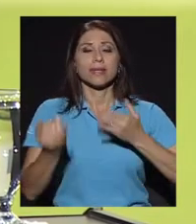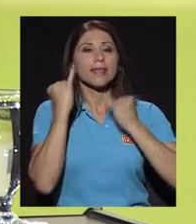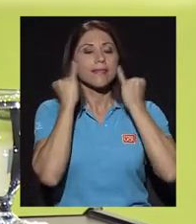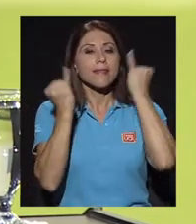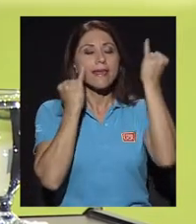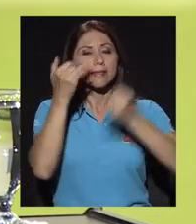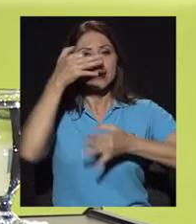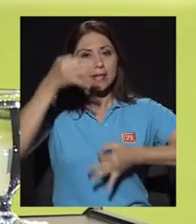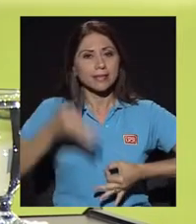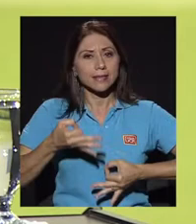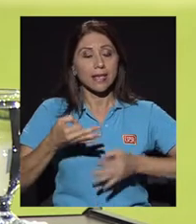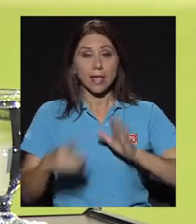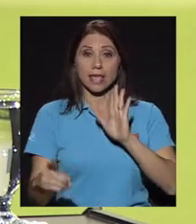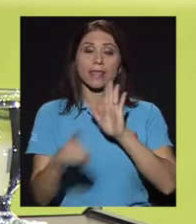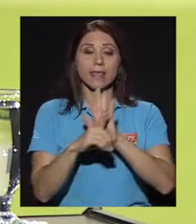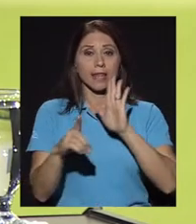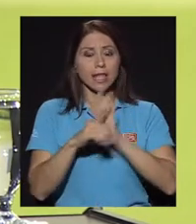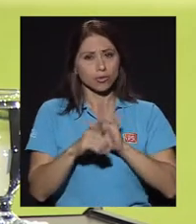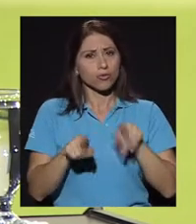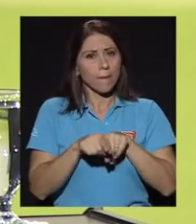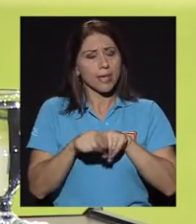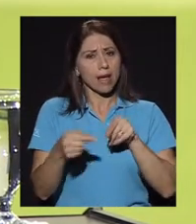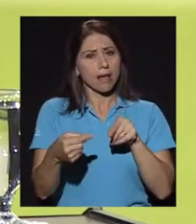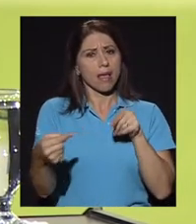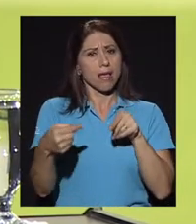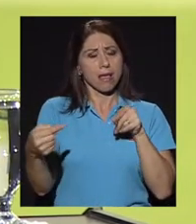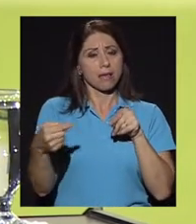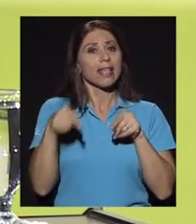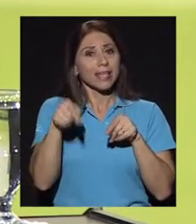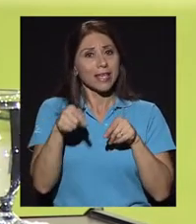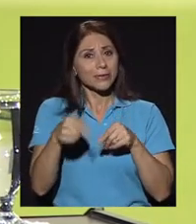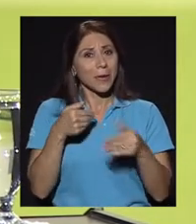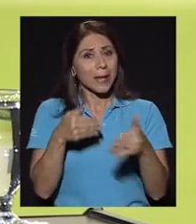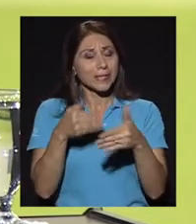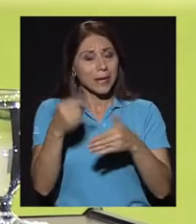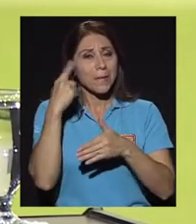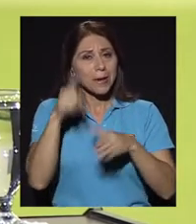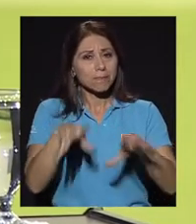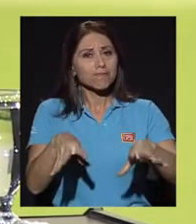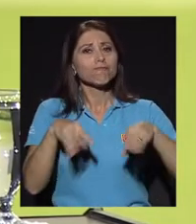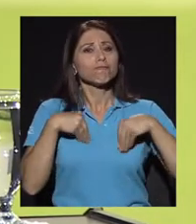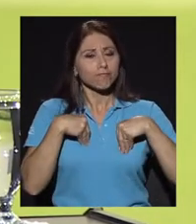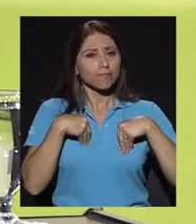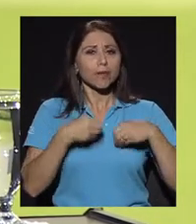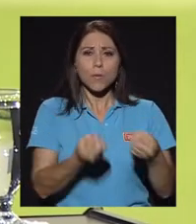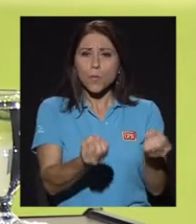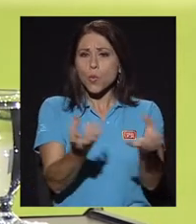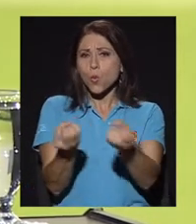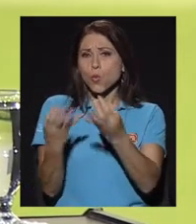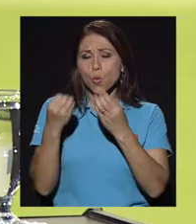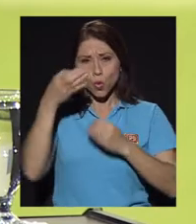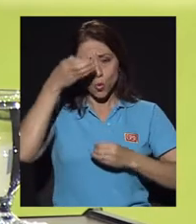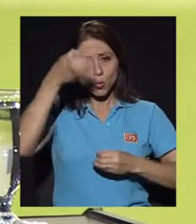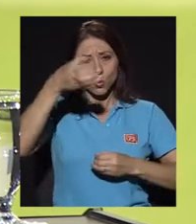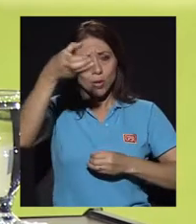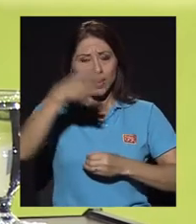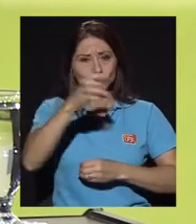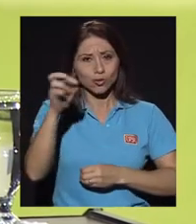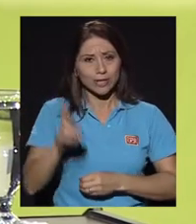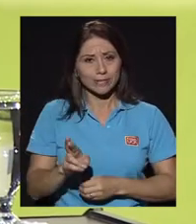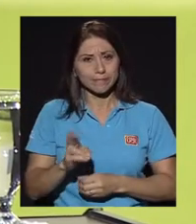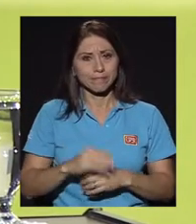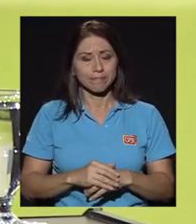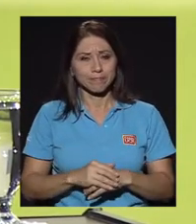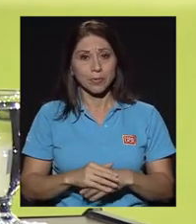y creencias y el derecho al disentimiento, lo cual nos acerca un poco más a reconocer el carácter multicultural de la sociedad